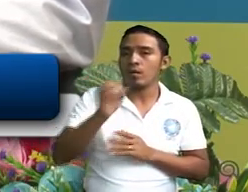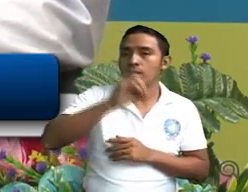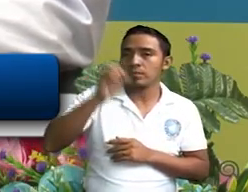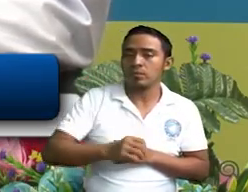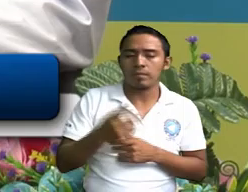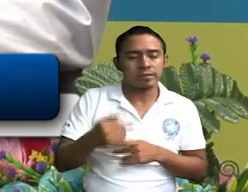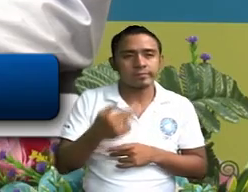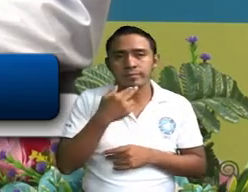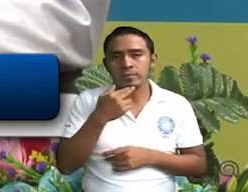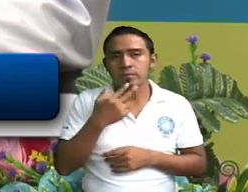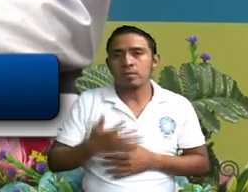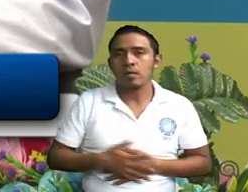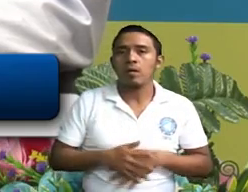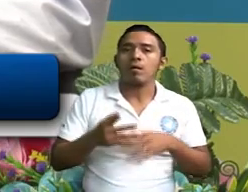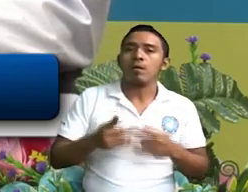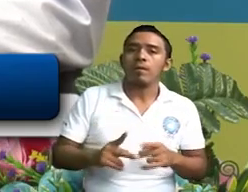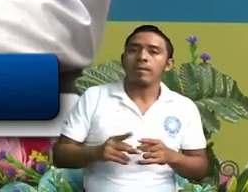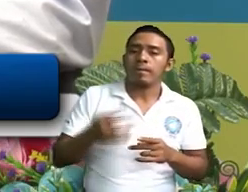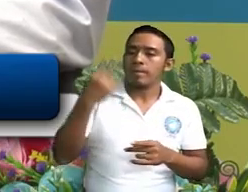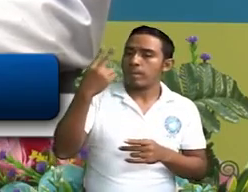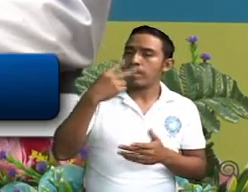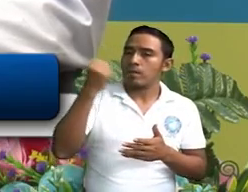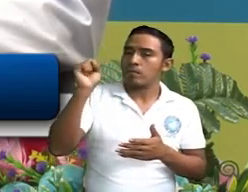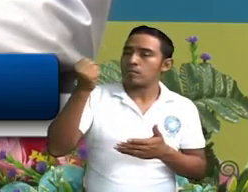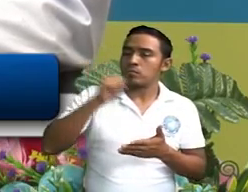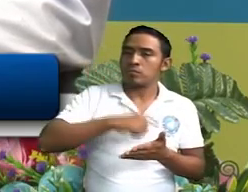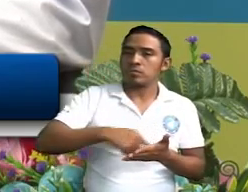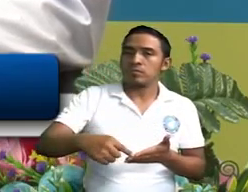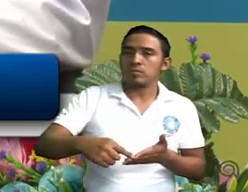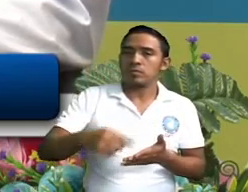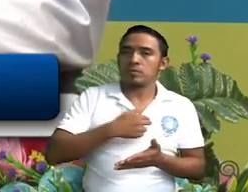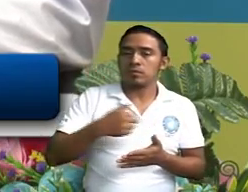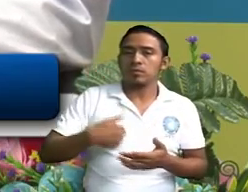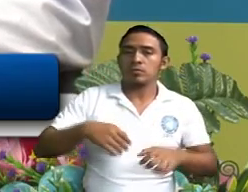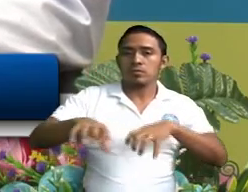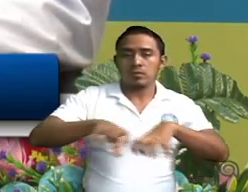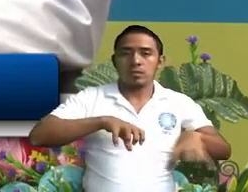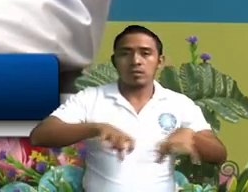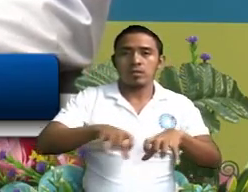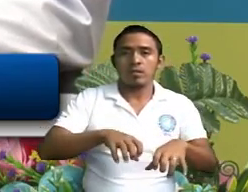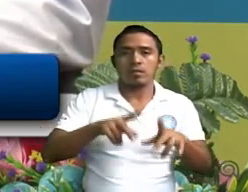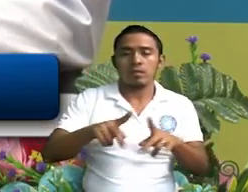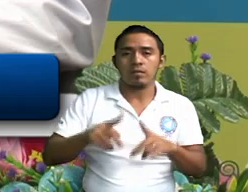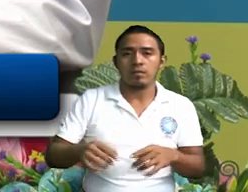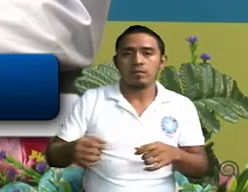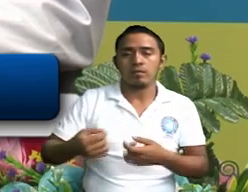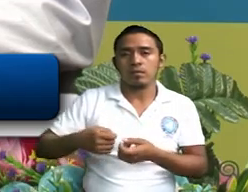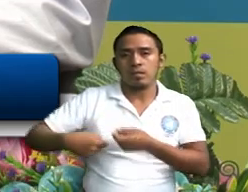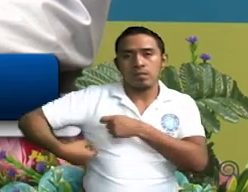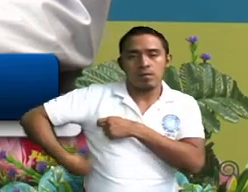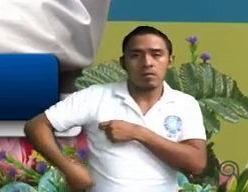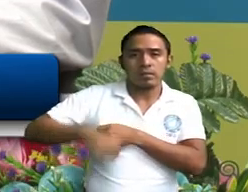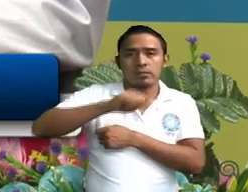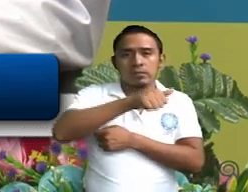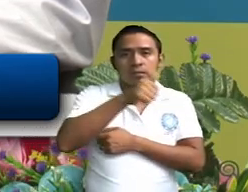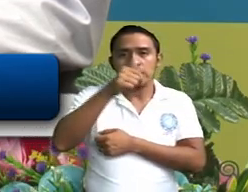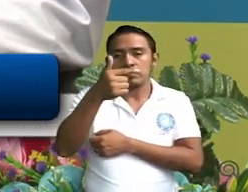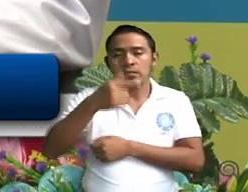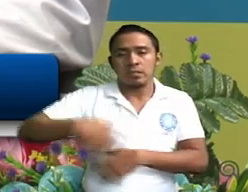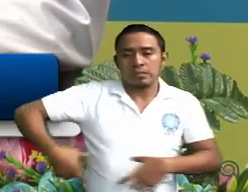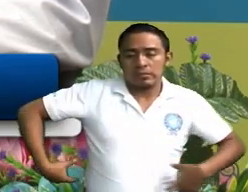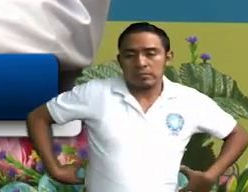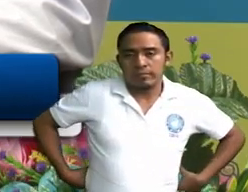preciso, claro, claro. Pero casualmente hace 2 semanas, se hizo una pequeña jornada con pacientes que se operaron alrededor de 6 o 7 implantes de